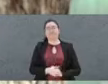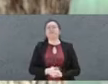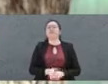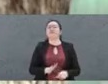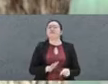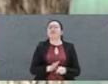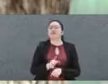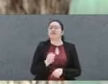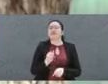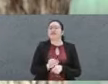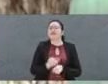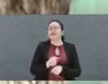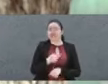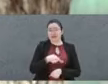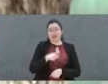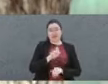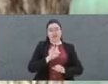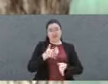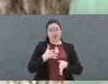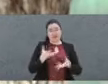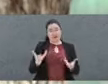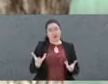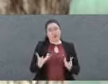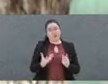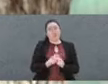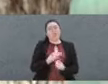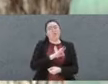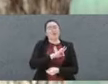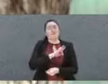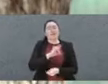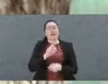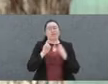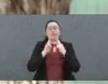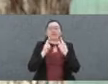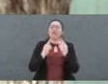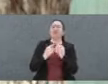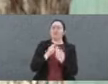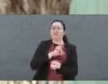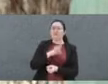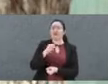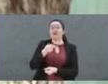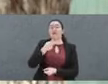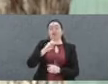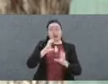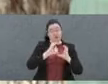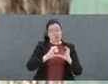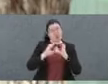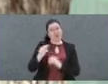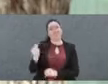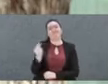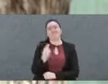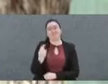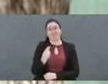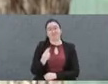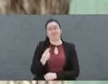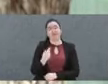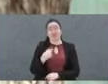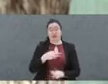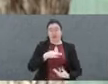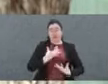celebrar que pues estamos ya reuniéndonos, hay que seguirnos cuidando con la pandemia, no ha terminado